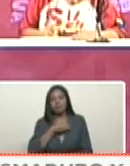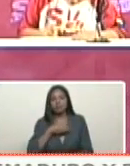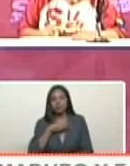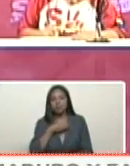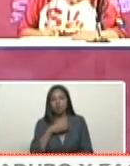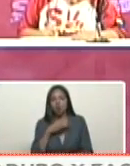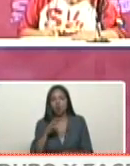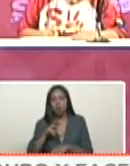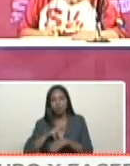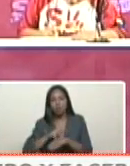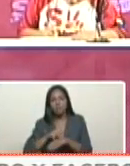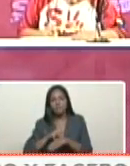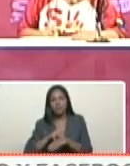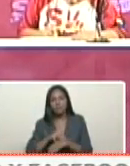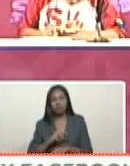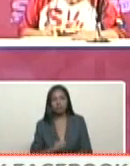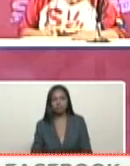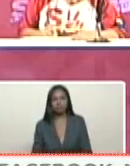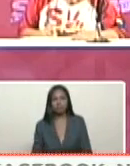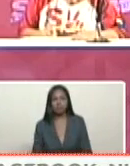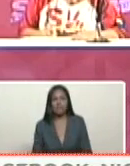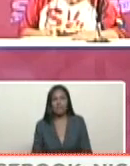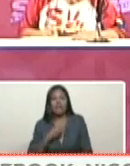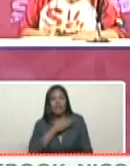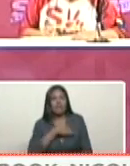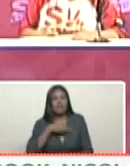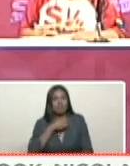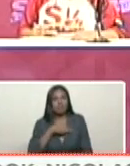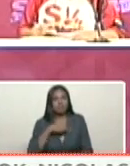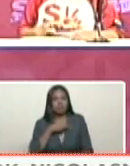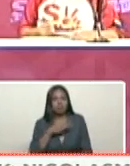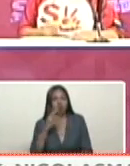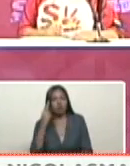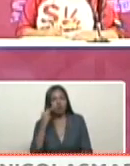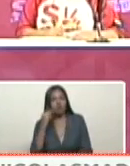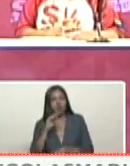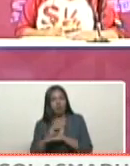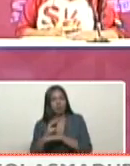Hernández. La misión Negra Hipólita.